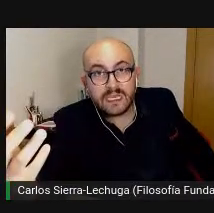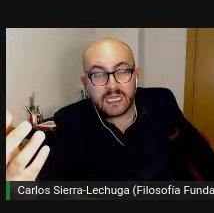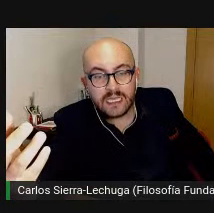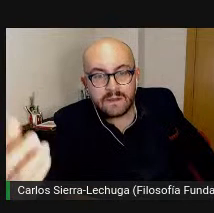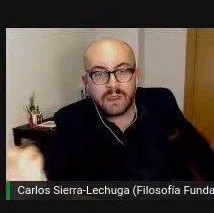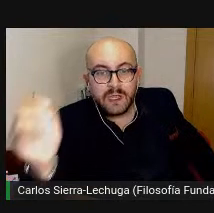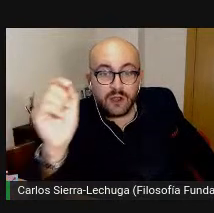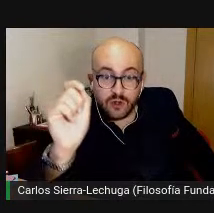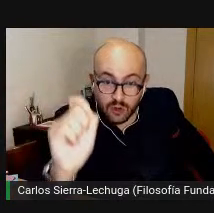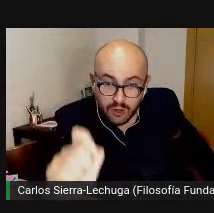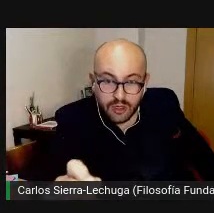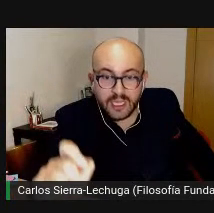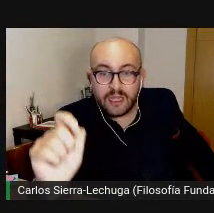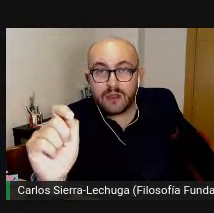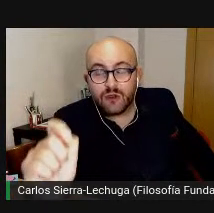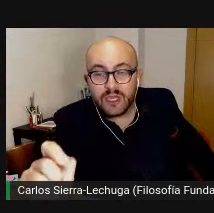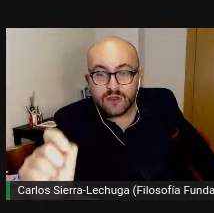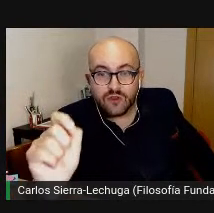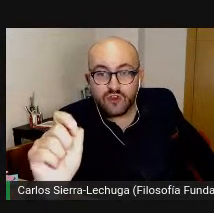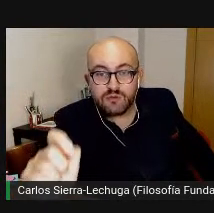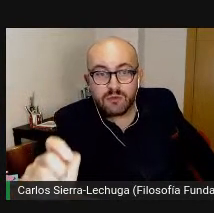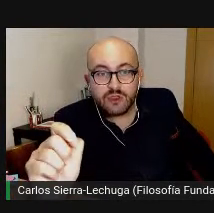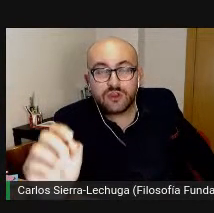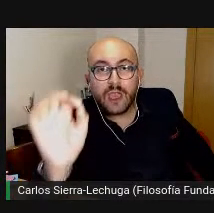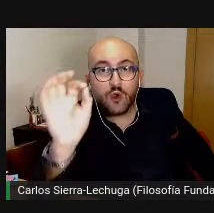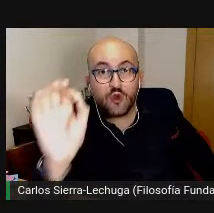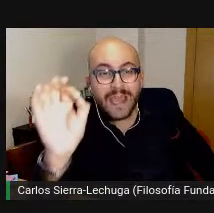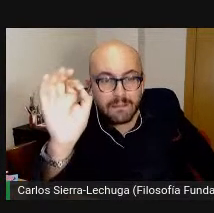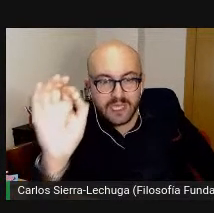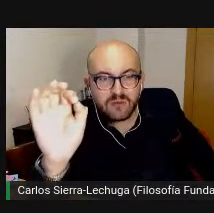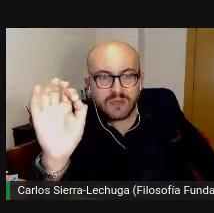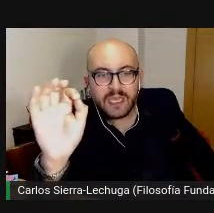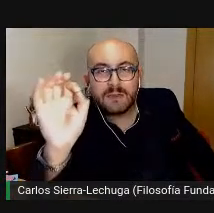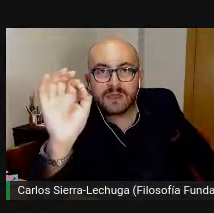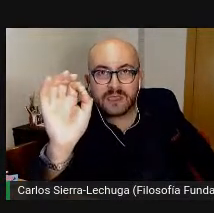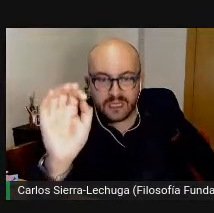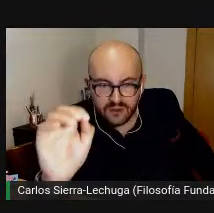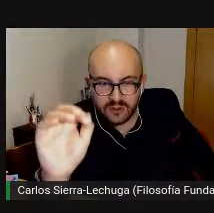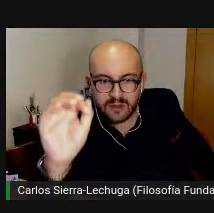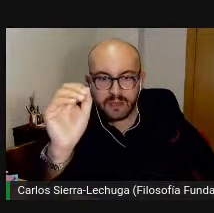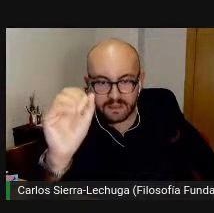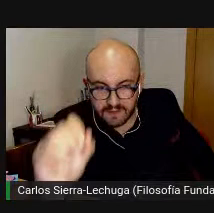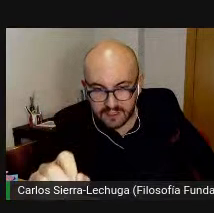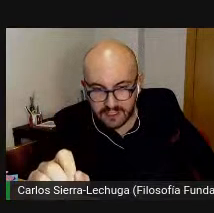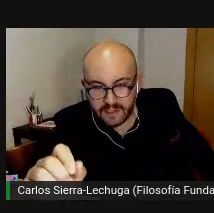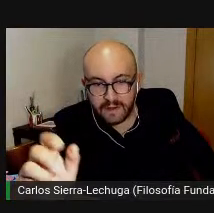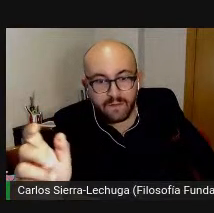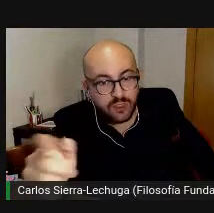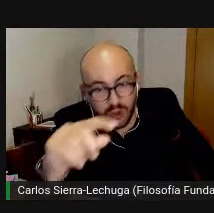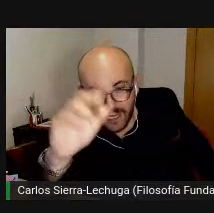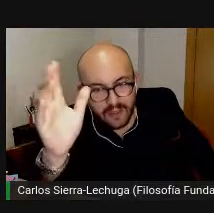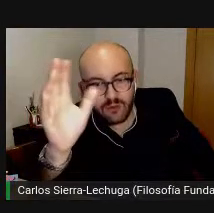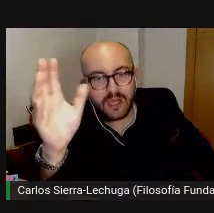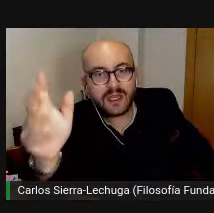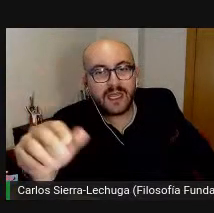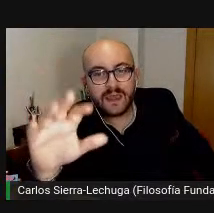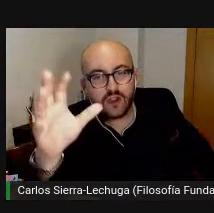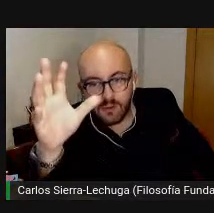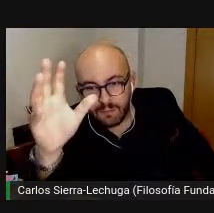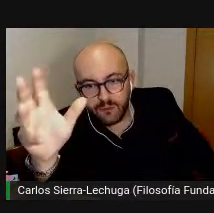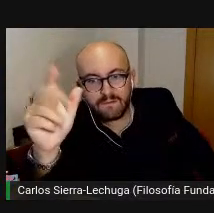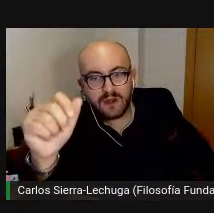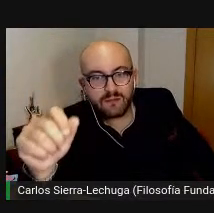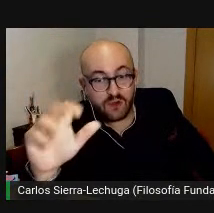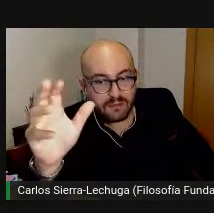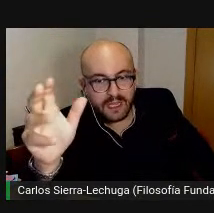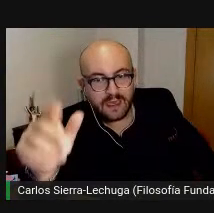sofisticada tecnología ideología son dos momentos de una misma investigación metafísica no la de una realidad